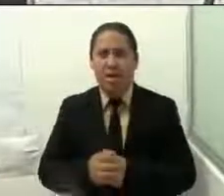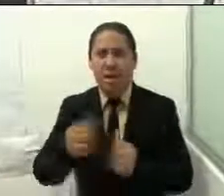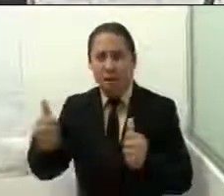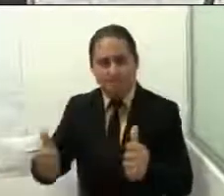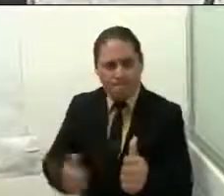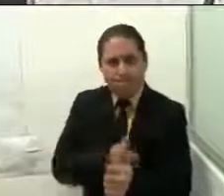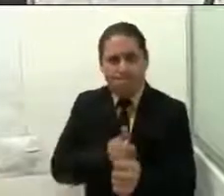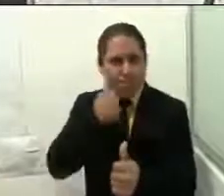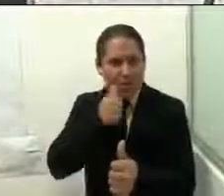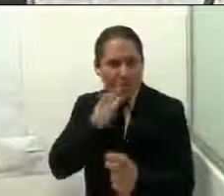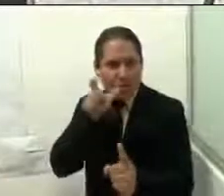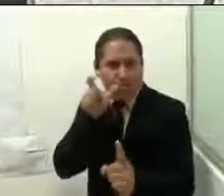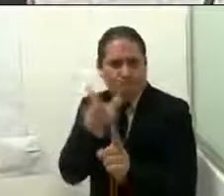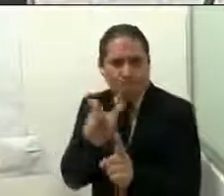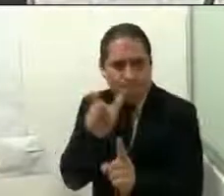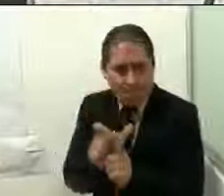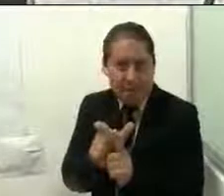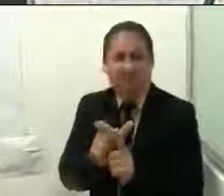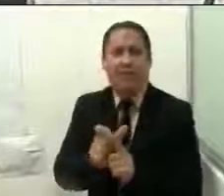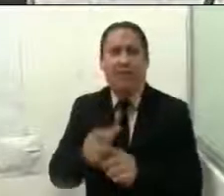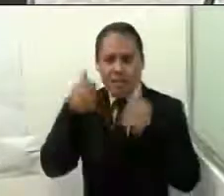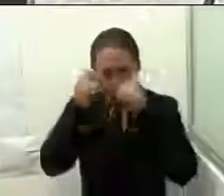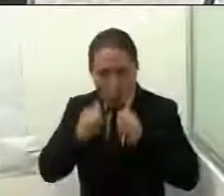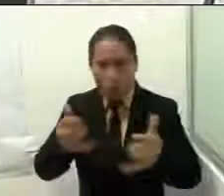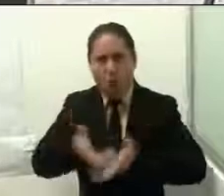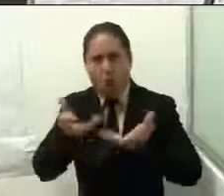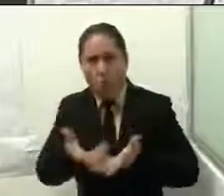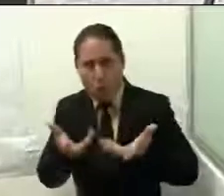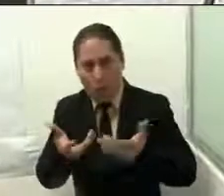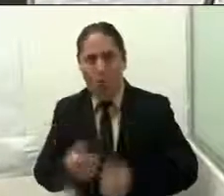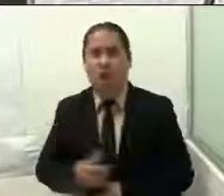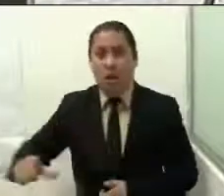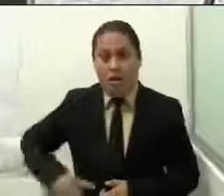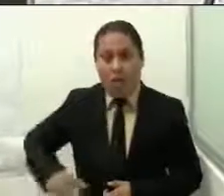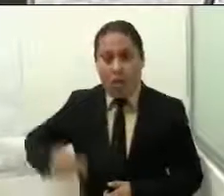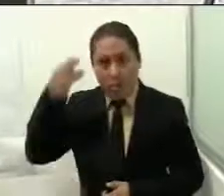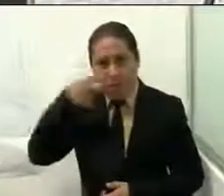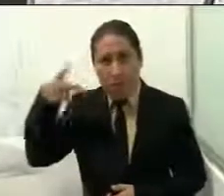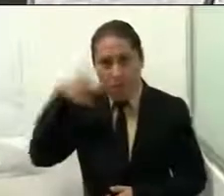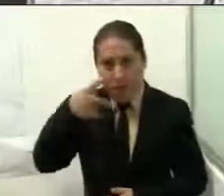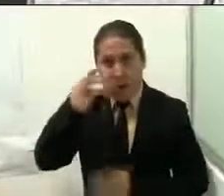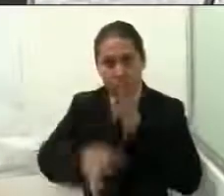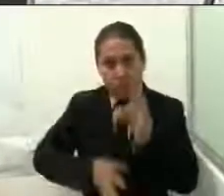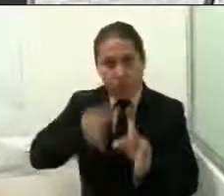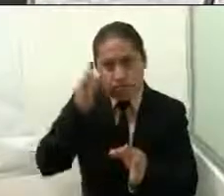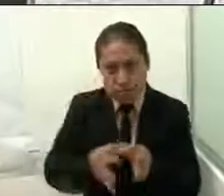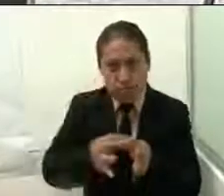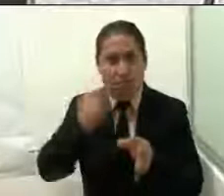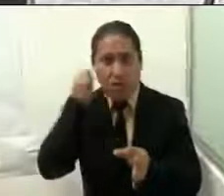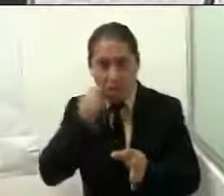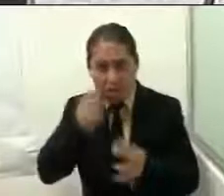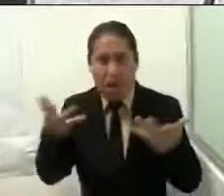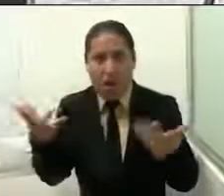agricultura y la ganadería el licenciado manuel velasco cumpliendo con el postulado de hacer de su